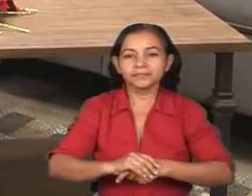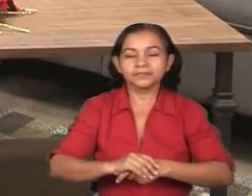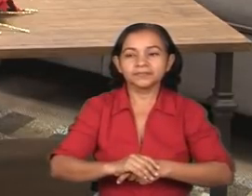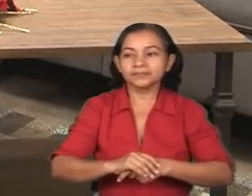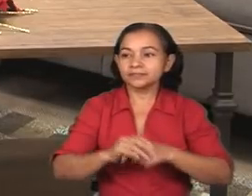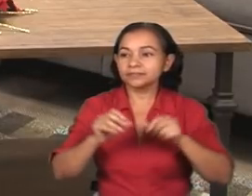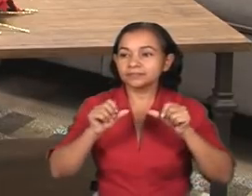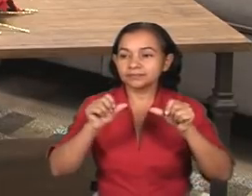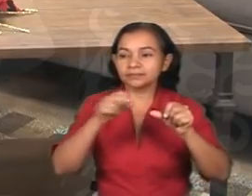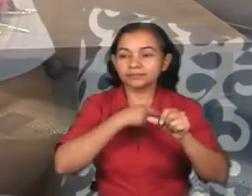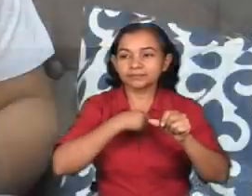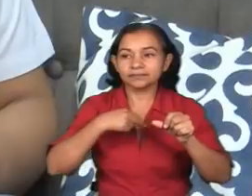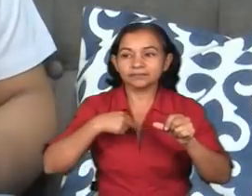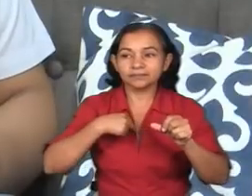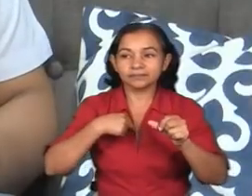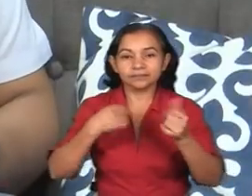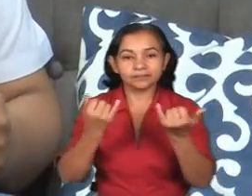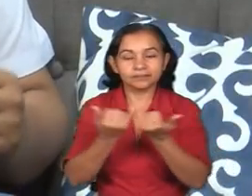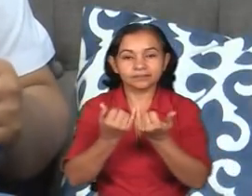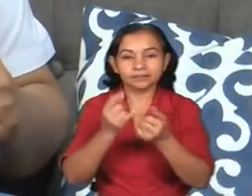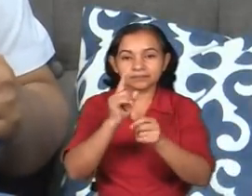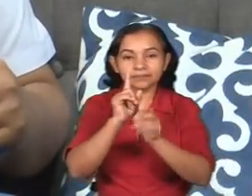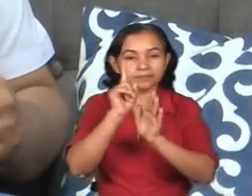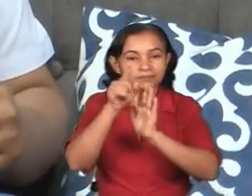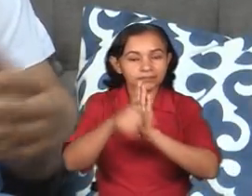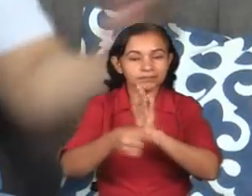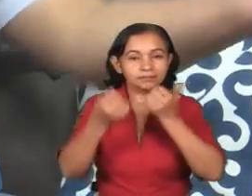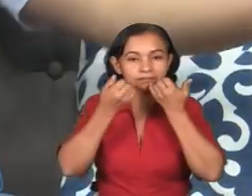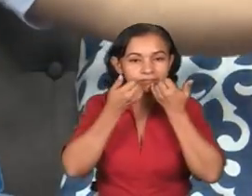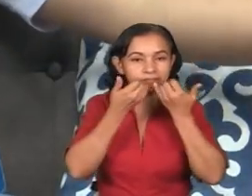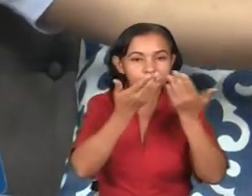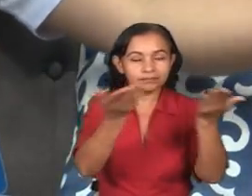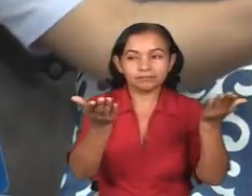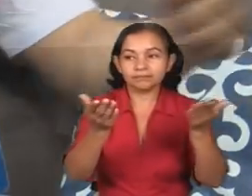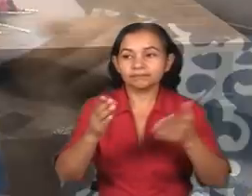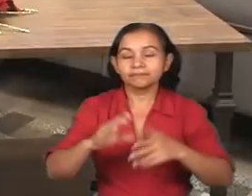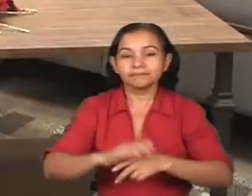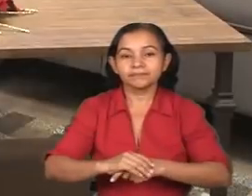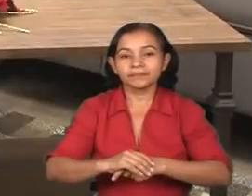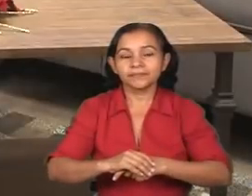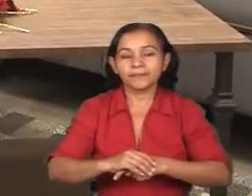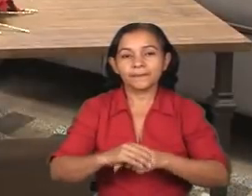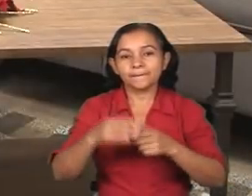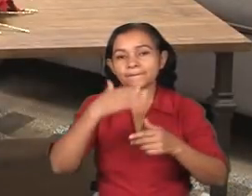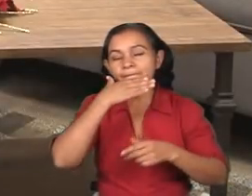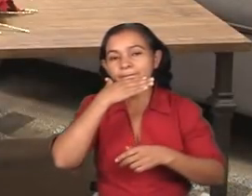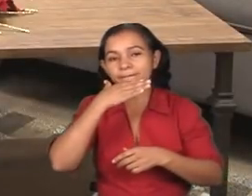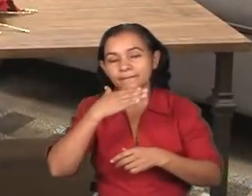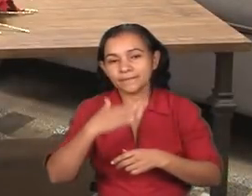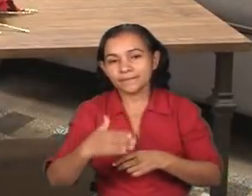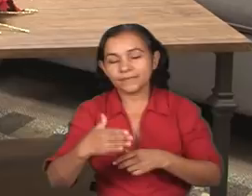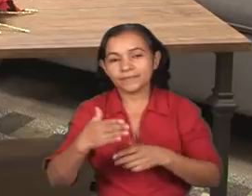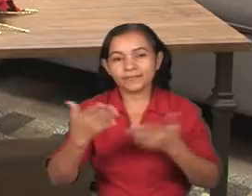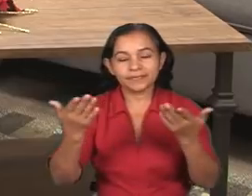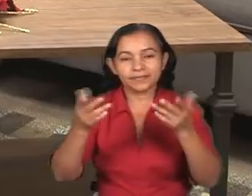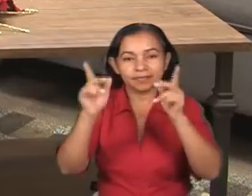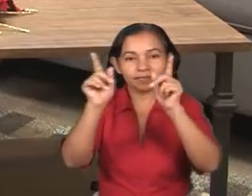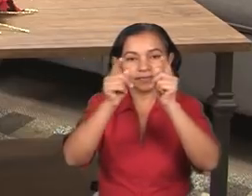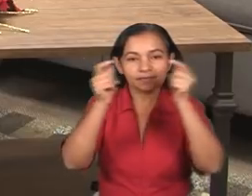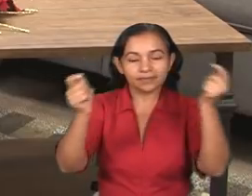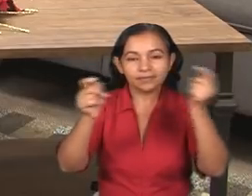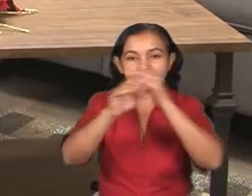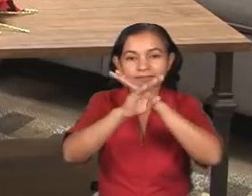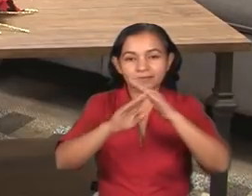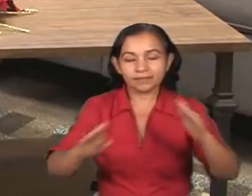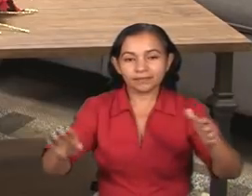esa realidad, compañero Ervin, en un minuto, ¿cuál mensaje le pudiera enviar? A propósito que estamos en ya diciembre, fiestas y periodos de celebración, de paz